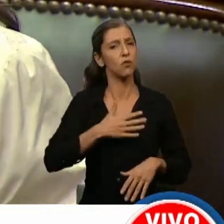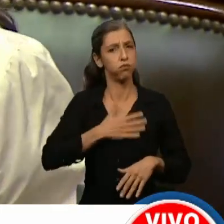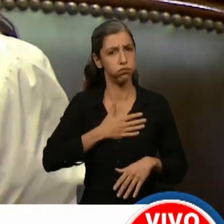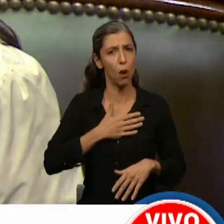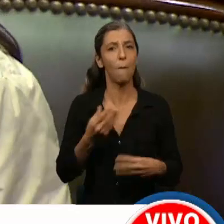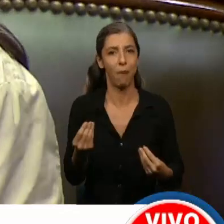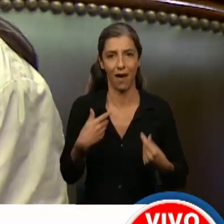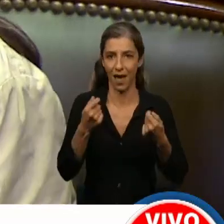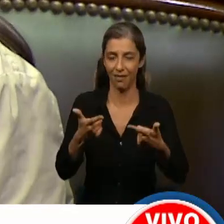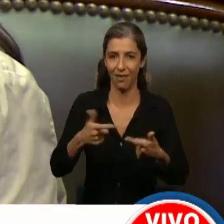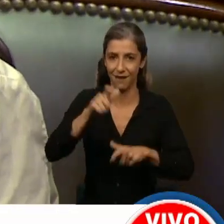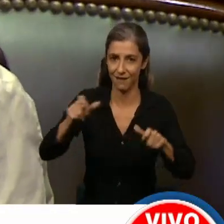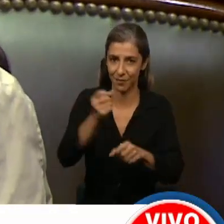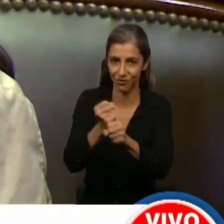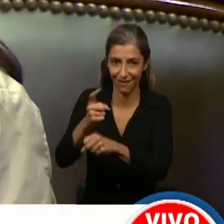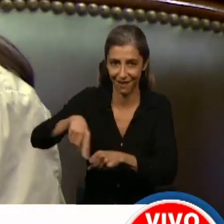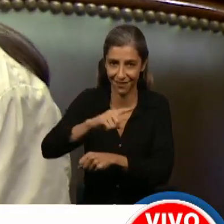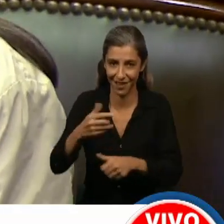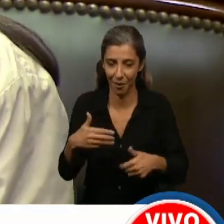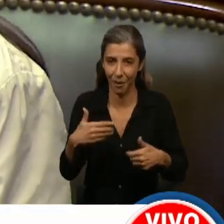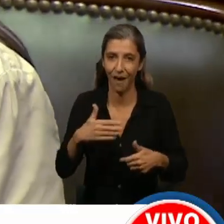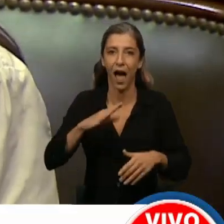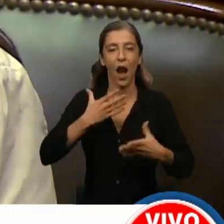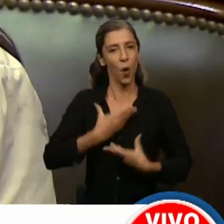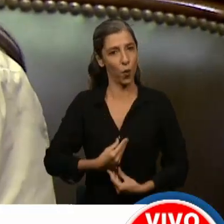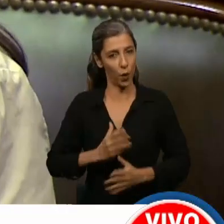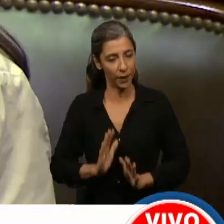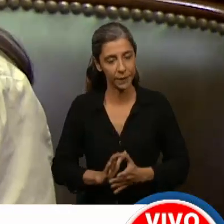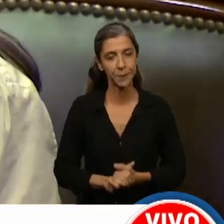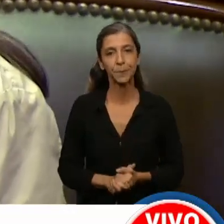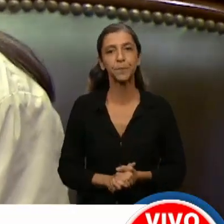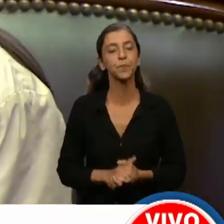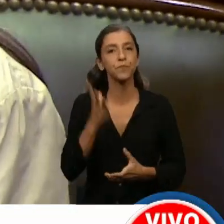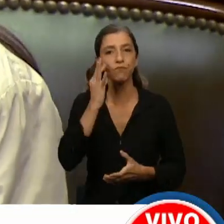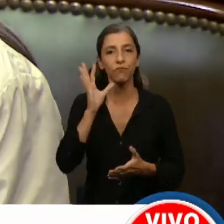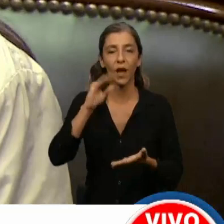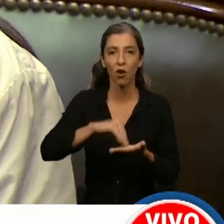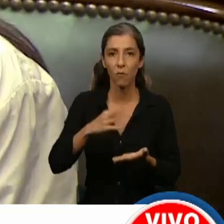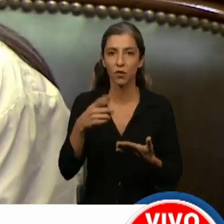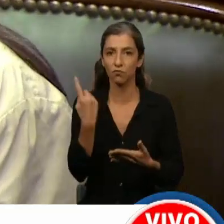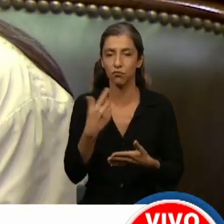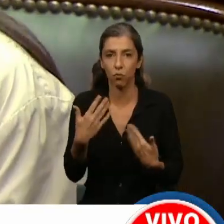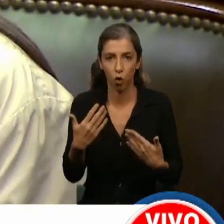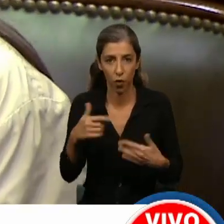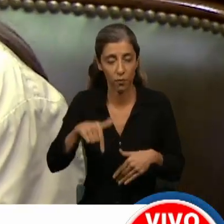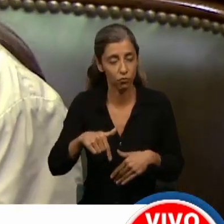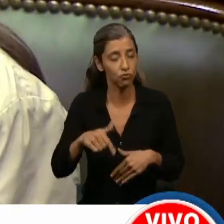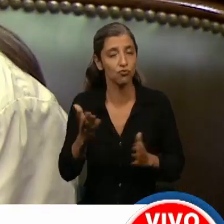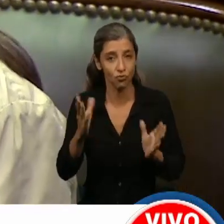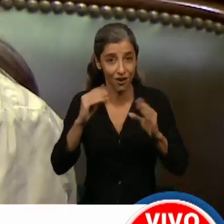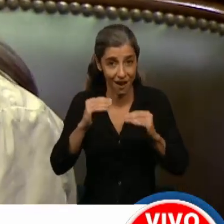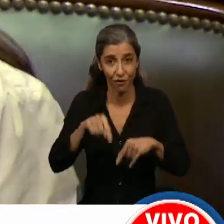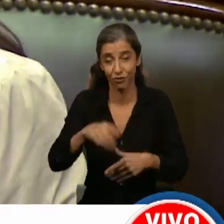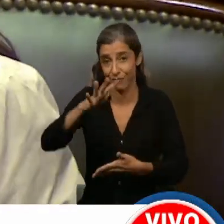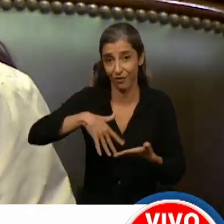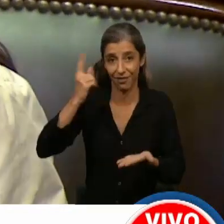para la clase media argentina. Pero aspiramos a más. Hay algo más que podemos hacer aquí ahora, esta noche, en este dictamen de